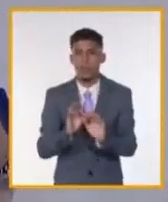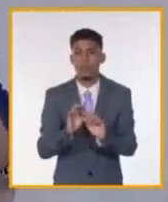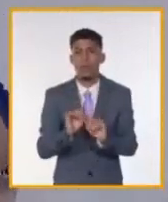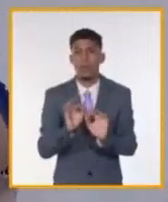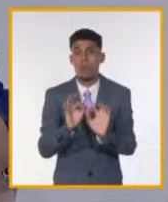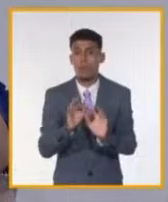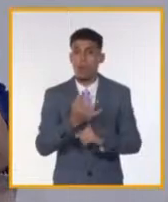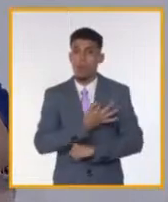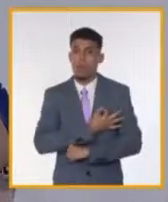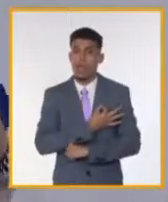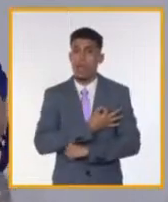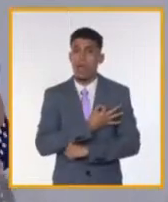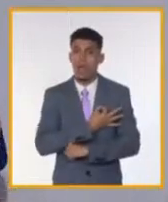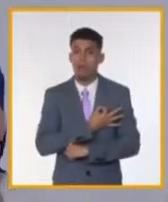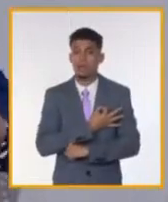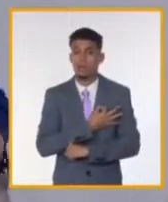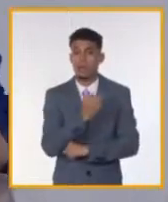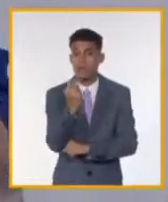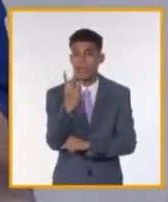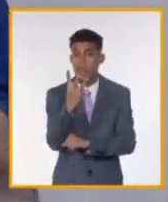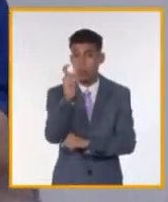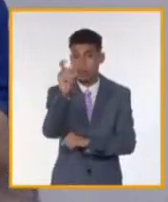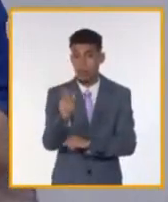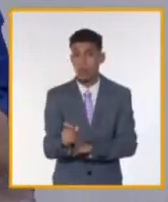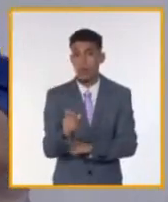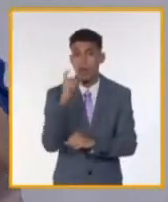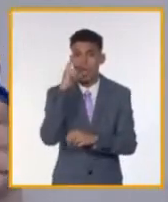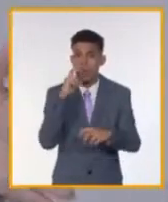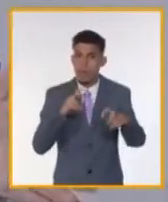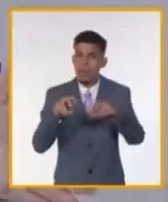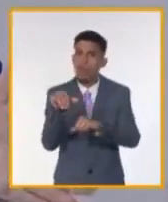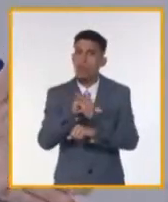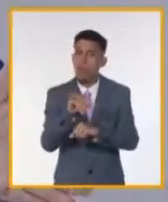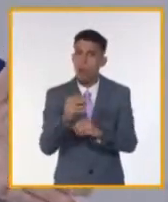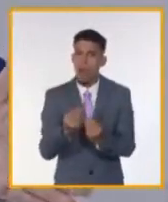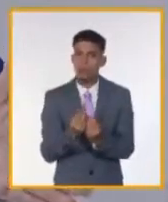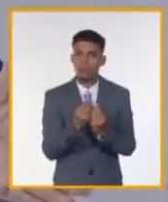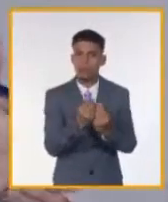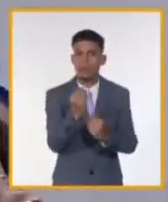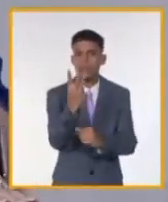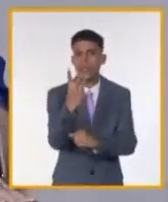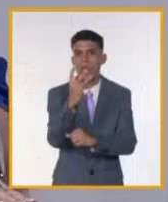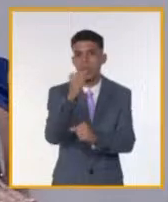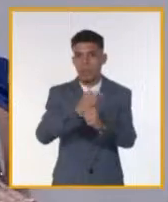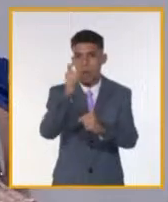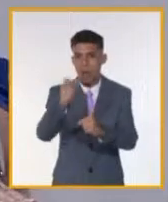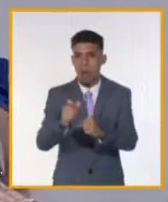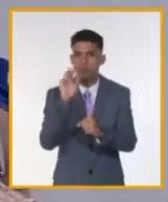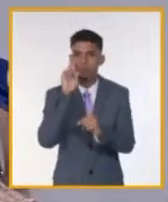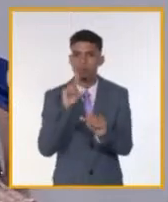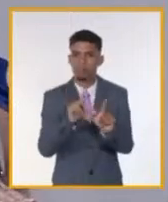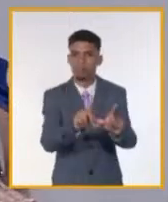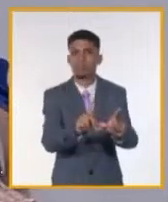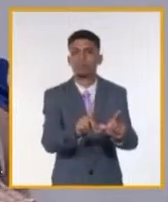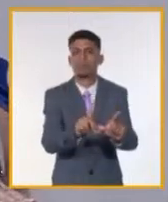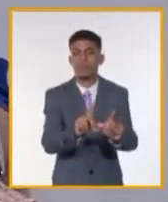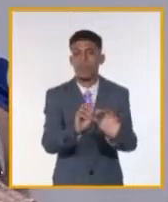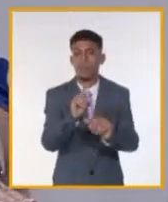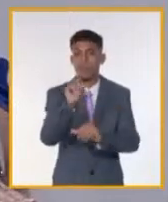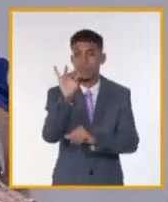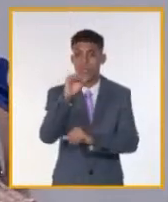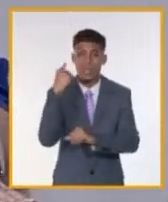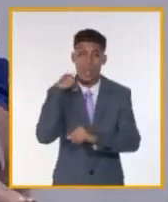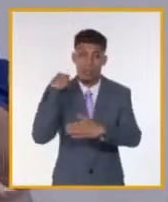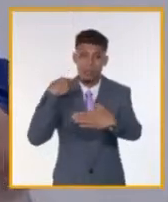y 3 de sus investigadores también optaron por esa orden. O sea que en estos 57 años hay un prestigio reconocido de la entidad. Y